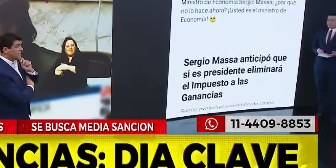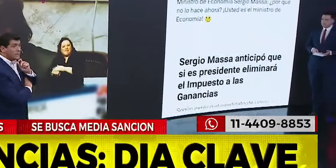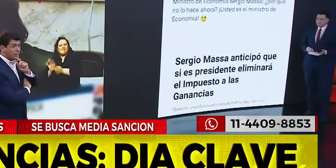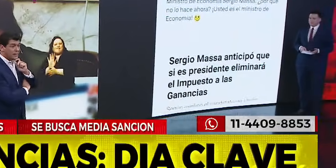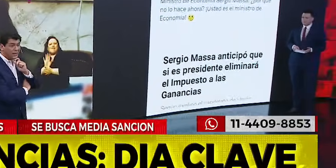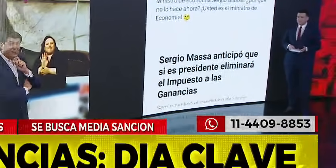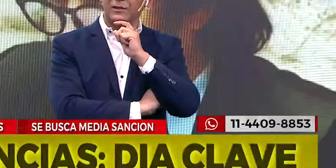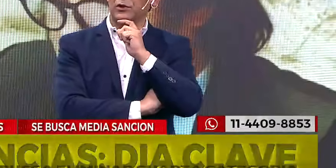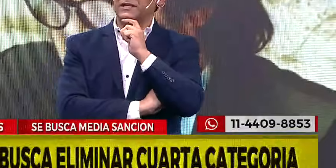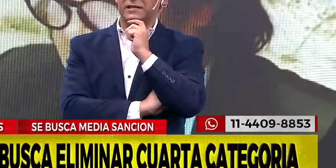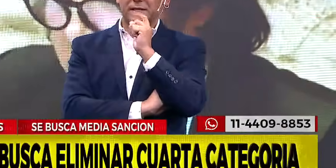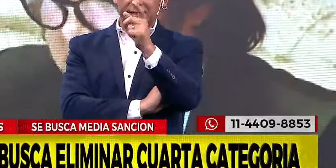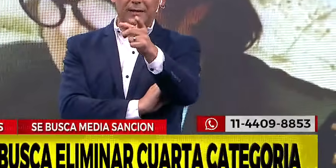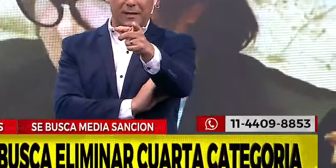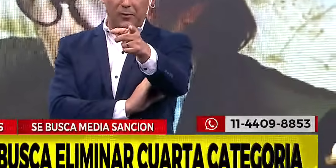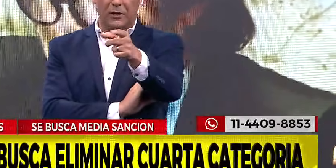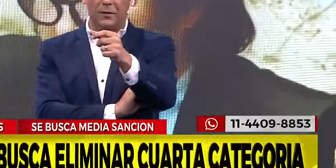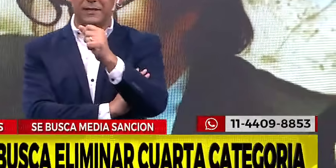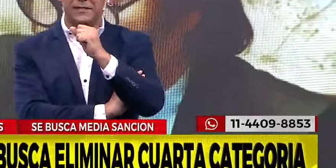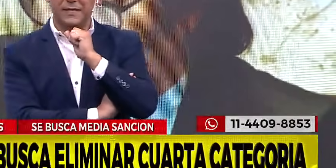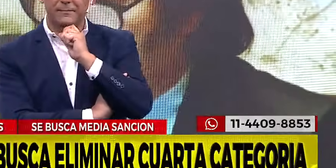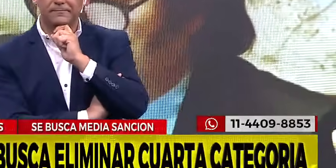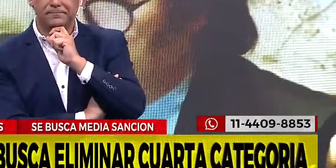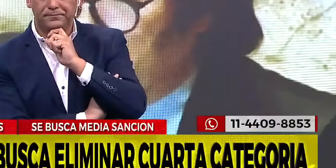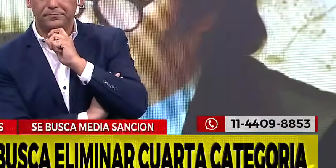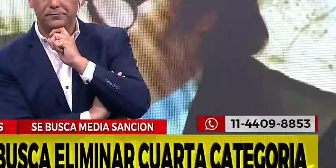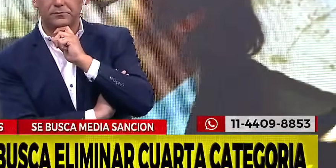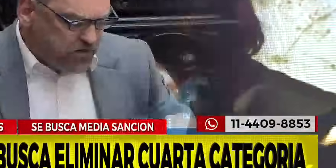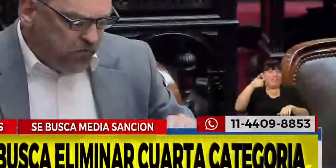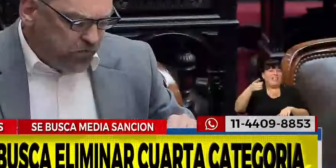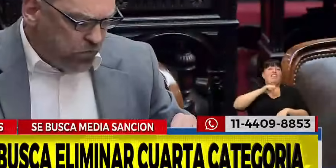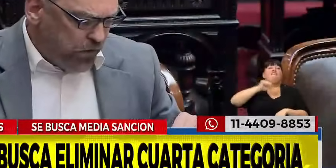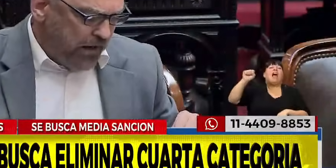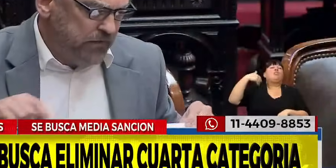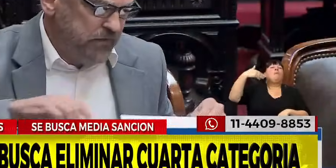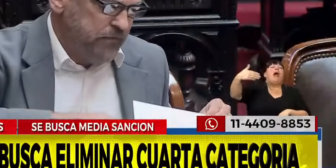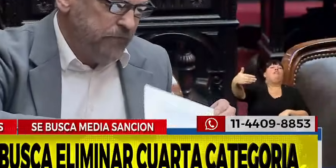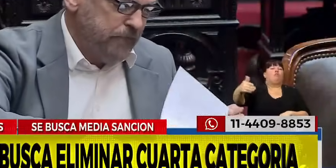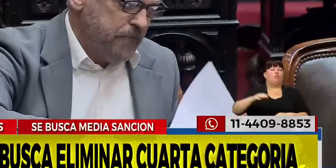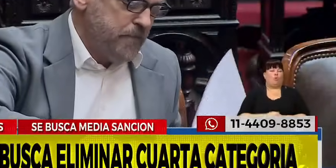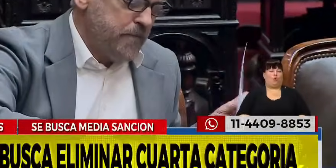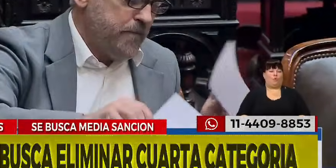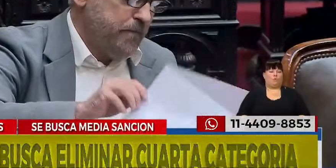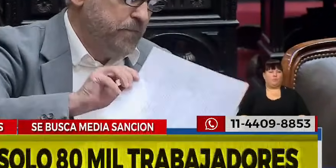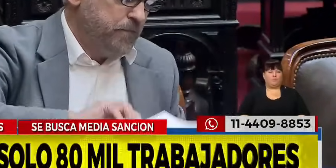Argentina. Bien, hablando de Iglesias, está, dale, ponelo, a ver qué decía. Pero como si... Dura.